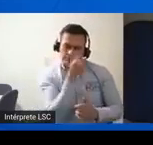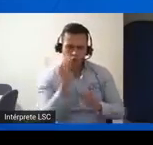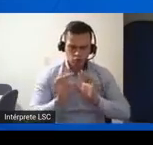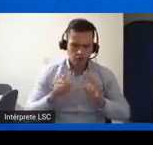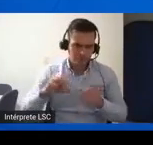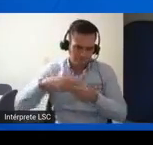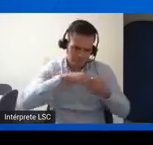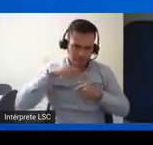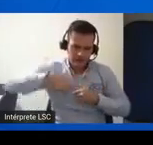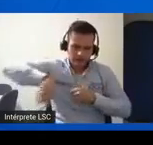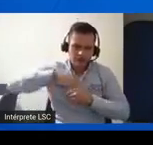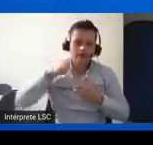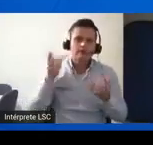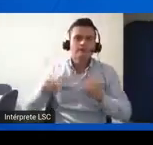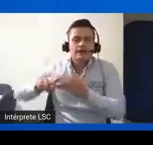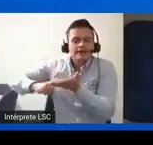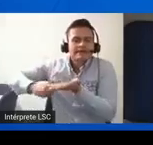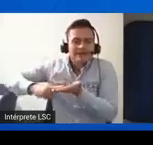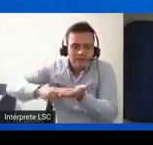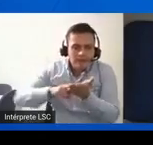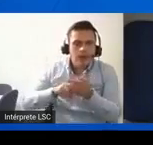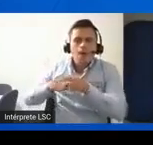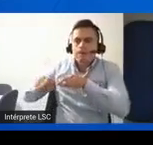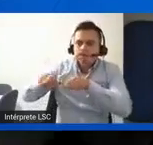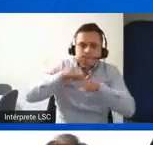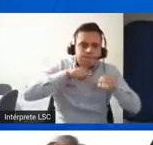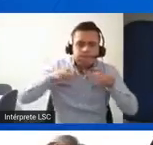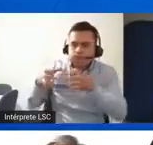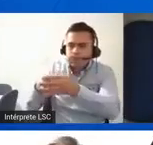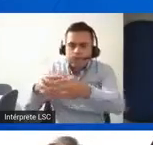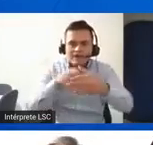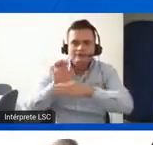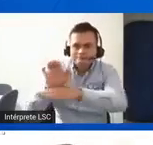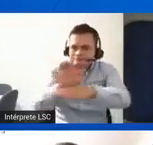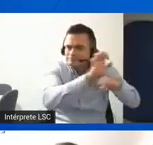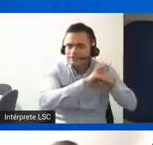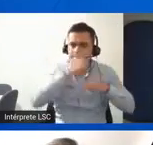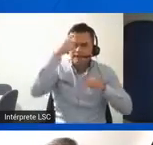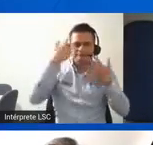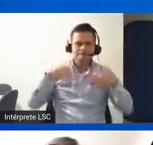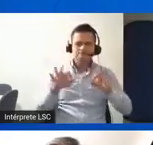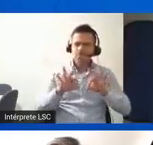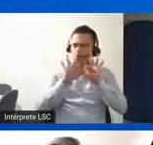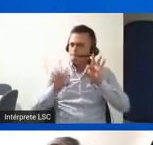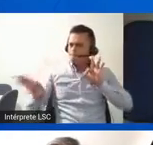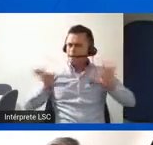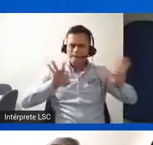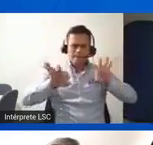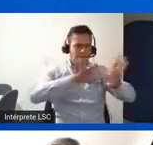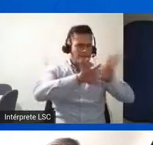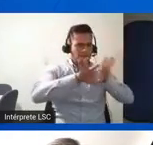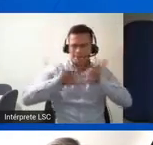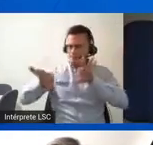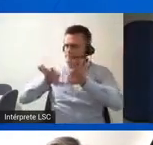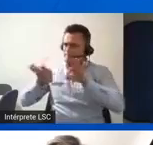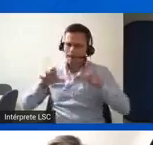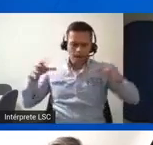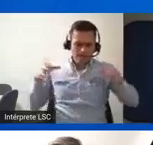sea, varias entidades, la institucionalidad, que eso era muy importante y eso va a ser